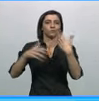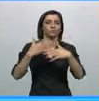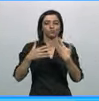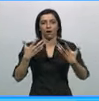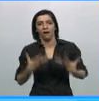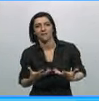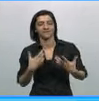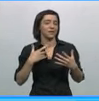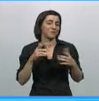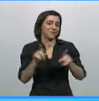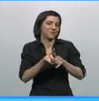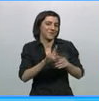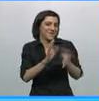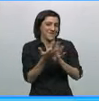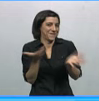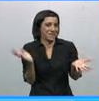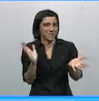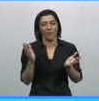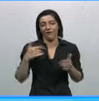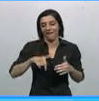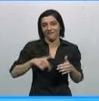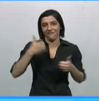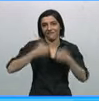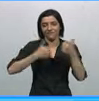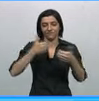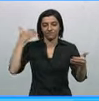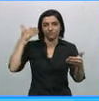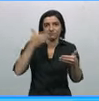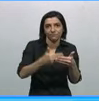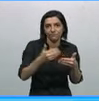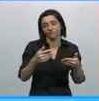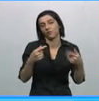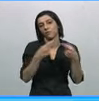la última etapa del campeonato, los últimos partidos,